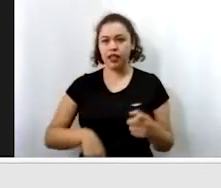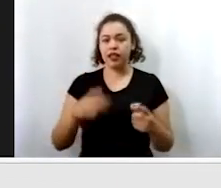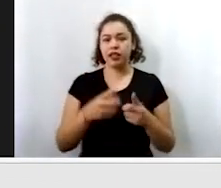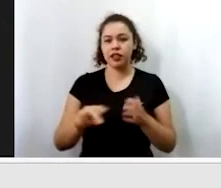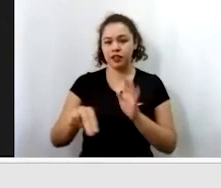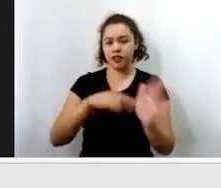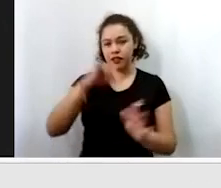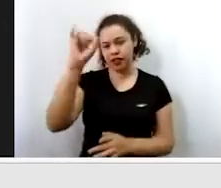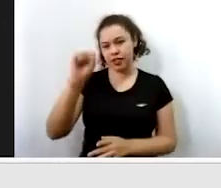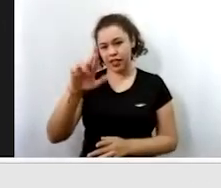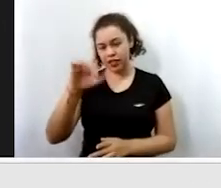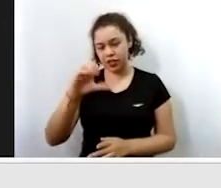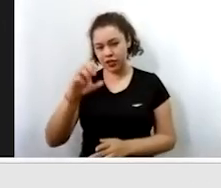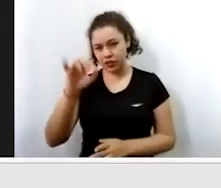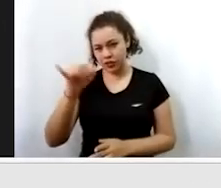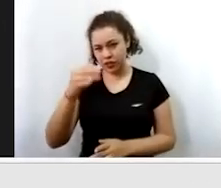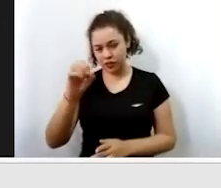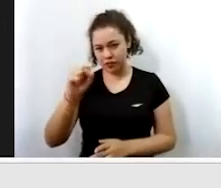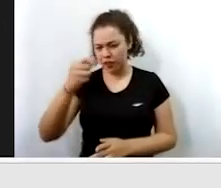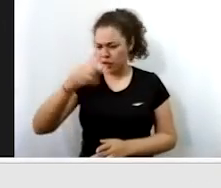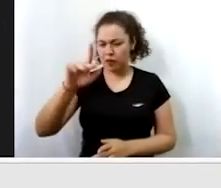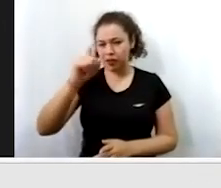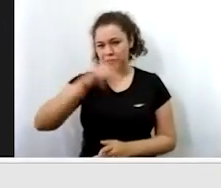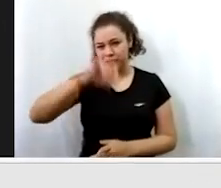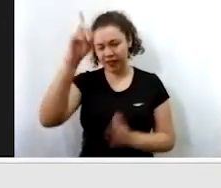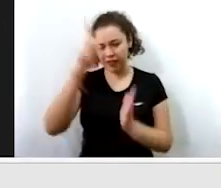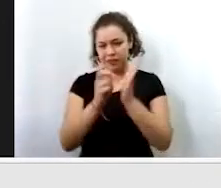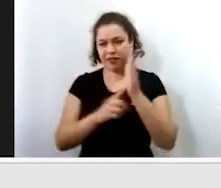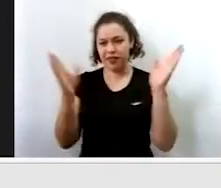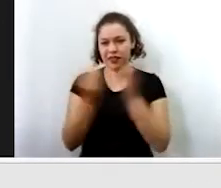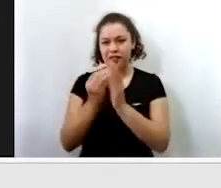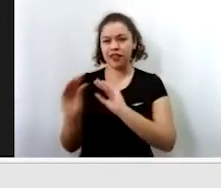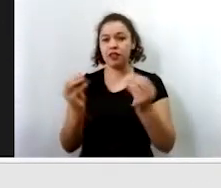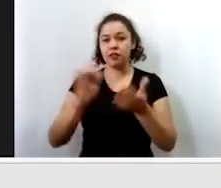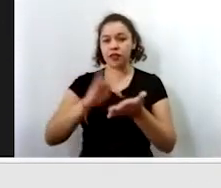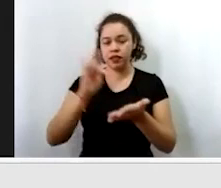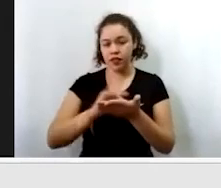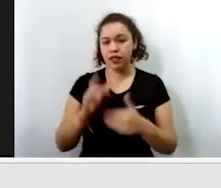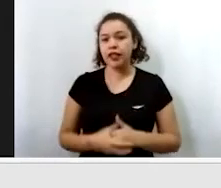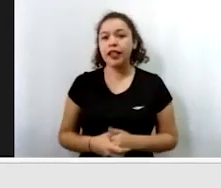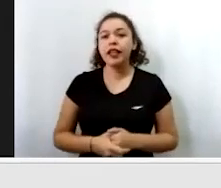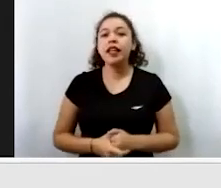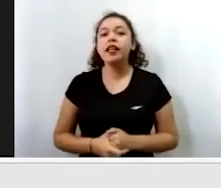del Departamento de Capacitación. Maestra, pues, le agradecemos mucho.